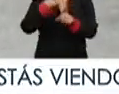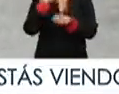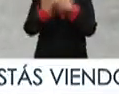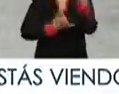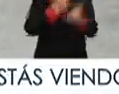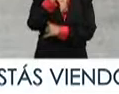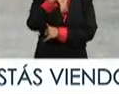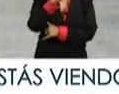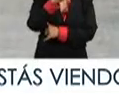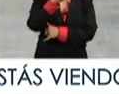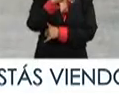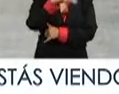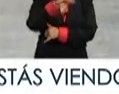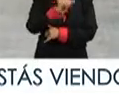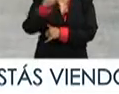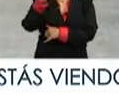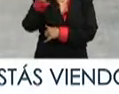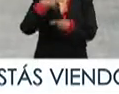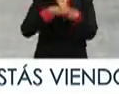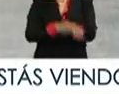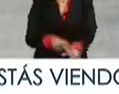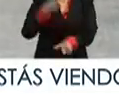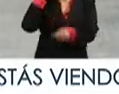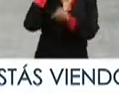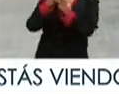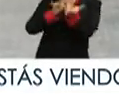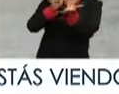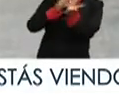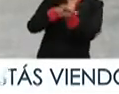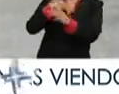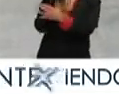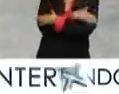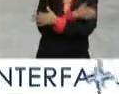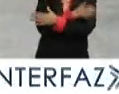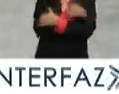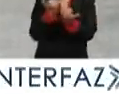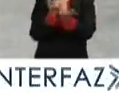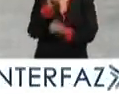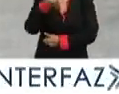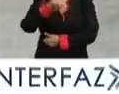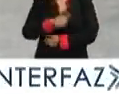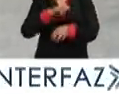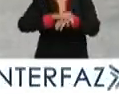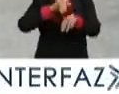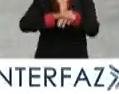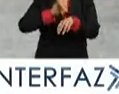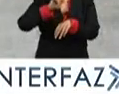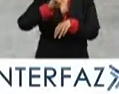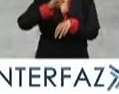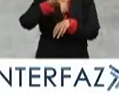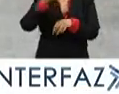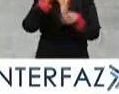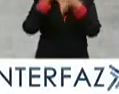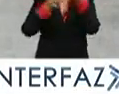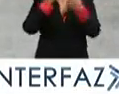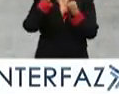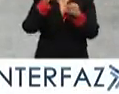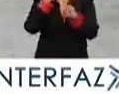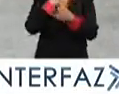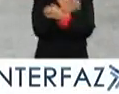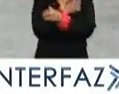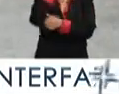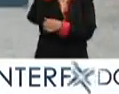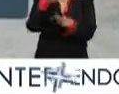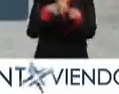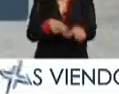Juegos Panamericanos Universitarios y nosotros seguimos en la cobertura. Te envío un abrazo igual a Ana Cristina, amigos de Interfaz y de la Agencia Informativa de Educación de